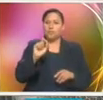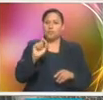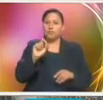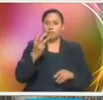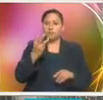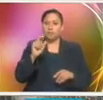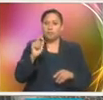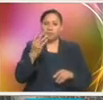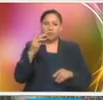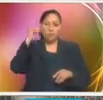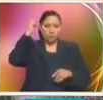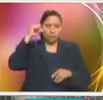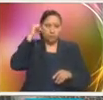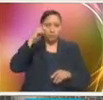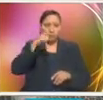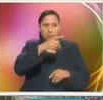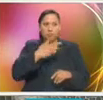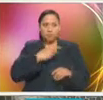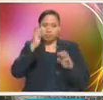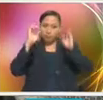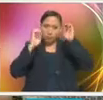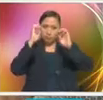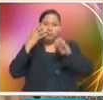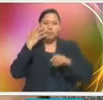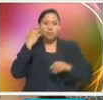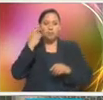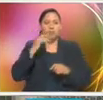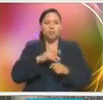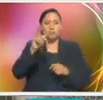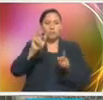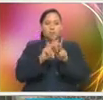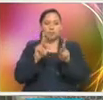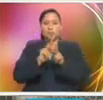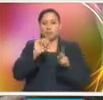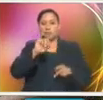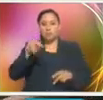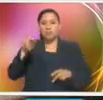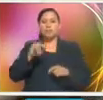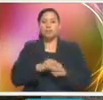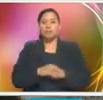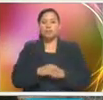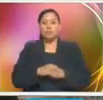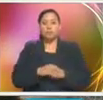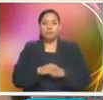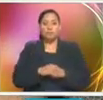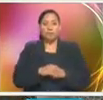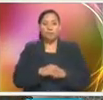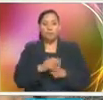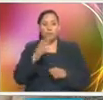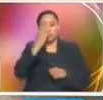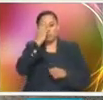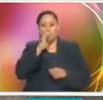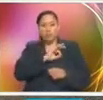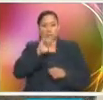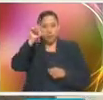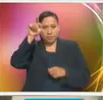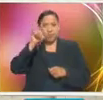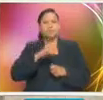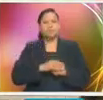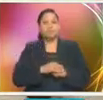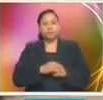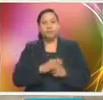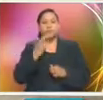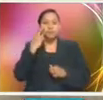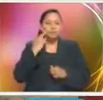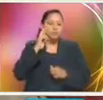23 y 24 de abril, uh-huh, se va a realizar una en Plaza Inn. Ah, muy bien, perfecto. Pues ya tenemos ahí una cita. Exacto.